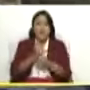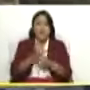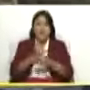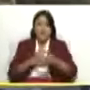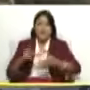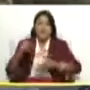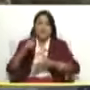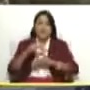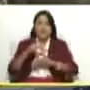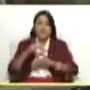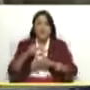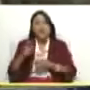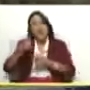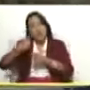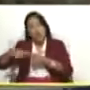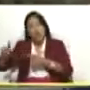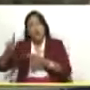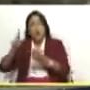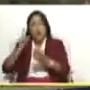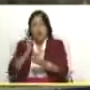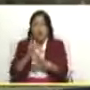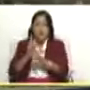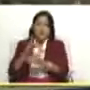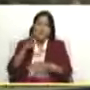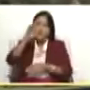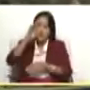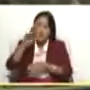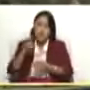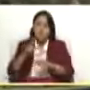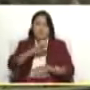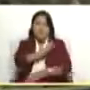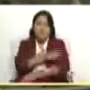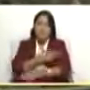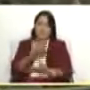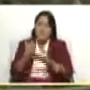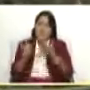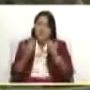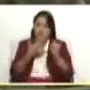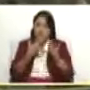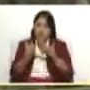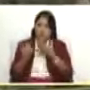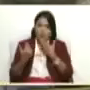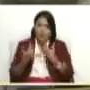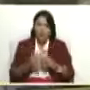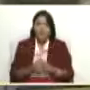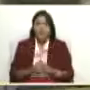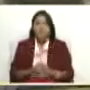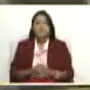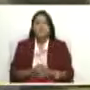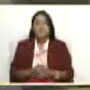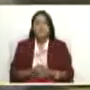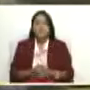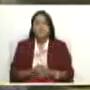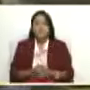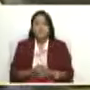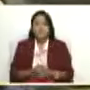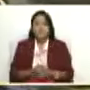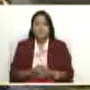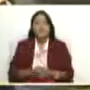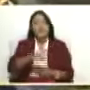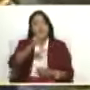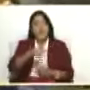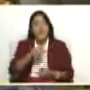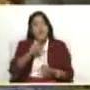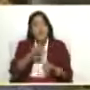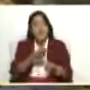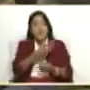ya otros escenarios para seguir fortaleciéndose en sus disciplinas y cumplir con esta tarea y este reto como bien lo decía el presidente